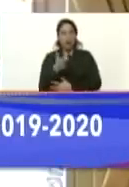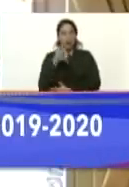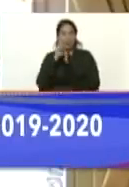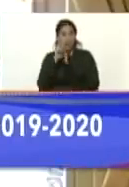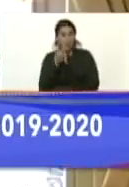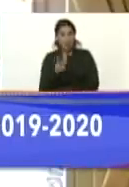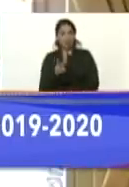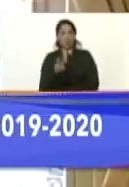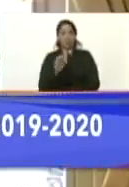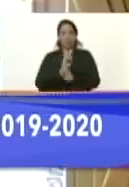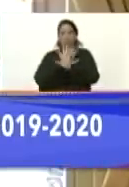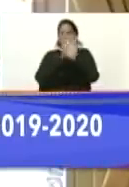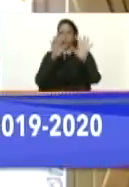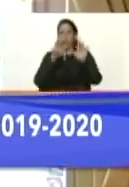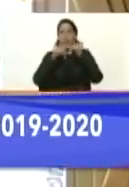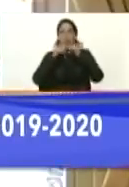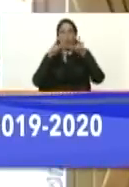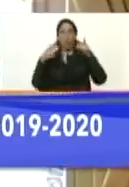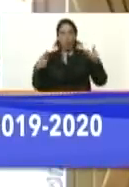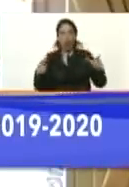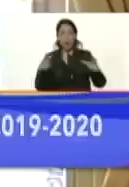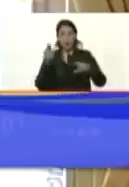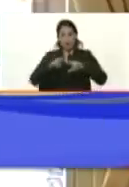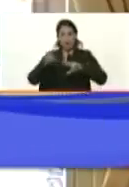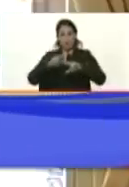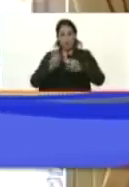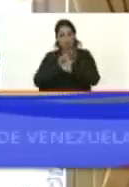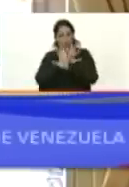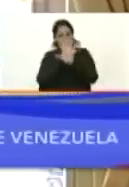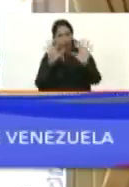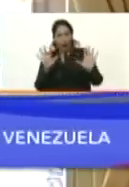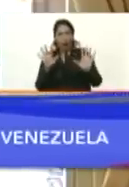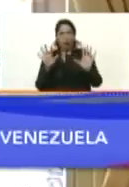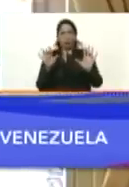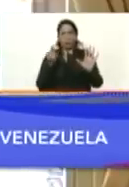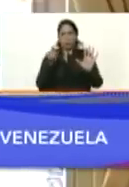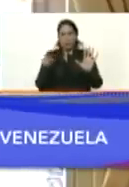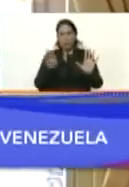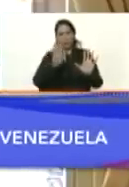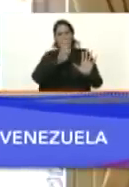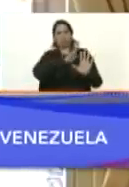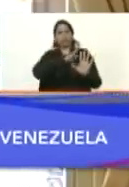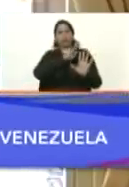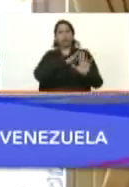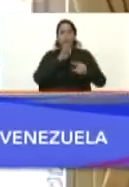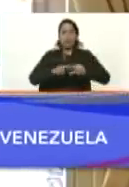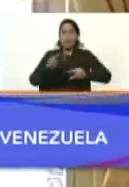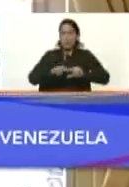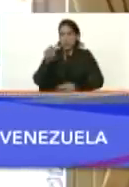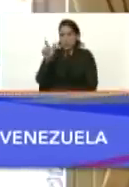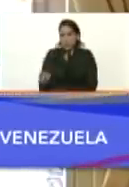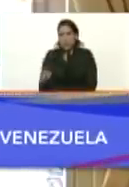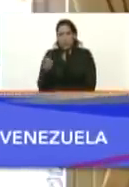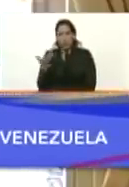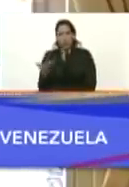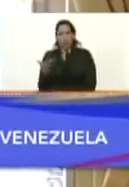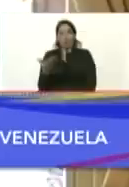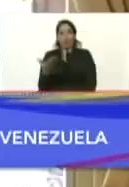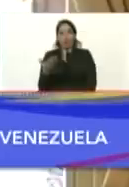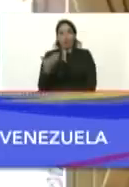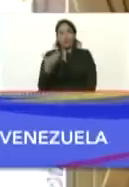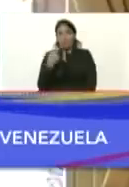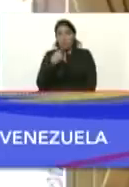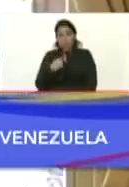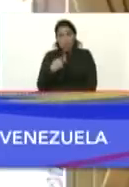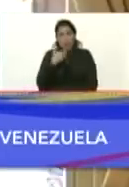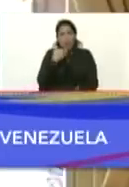de su lenguaje como habla con aquella propiedad y me da las gracias